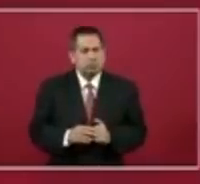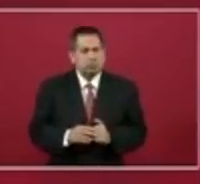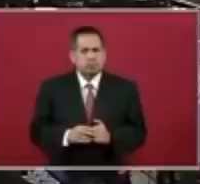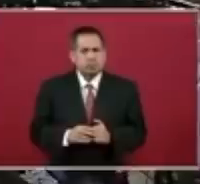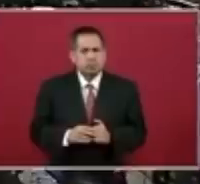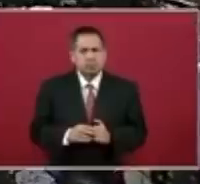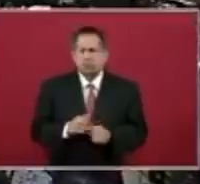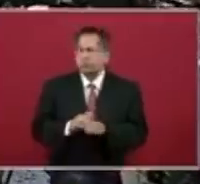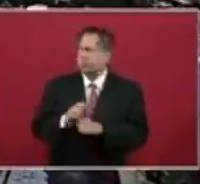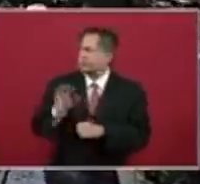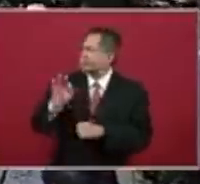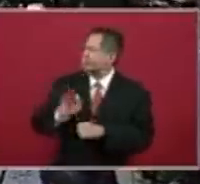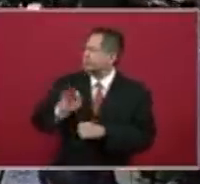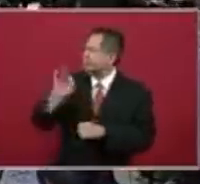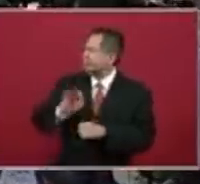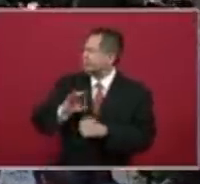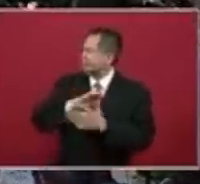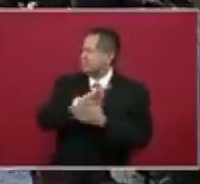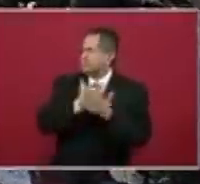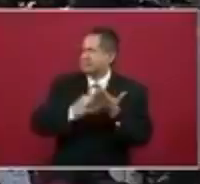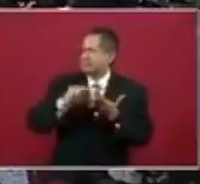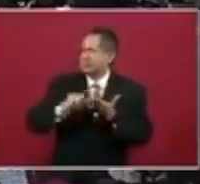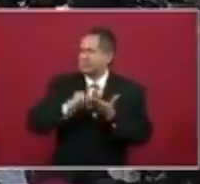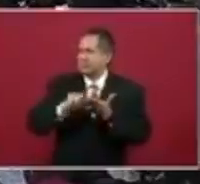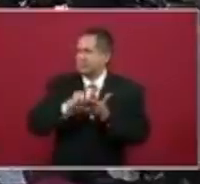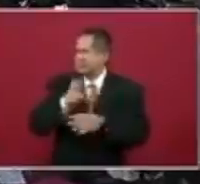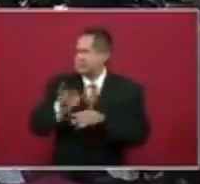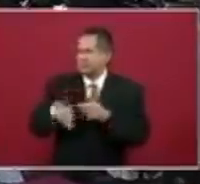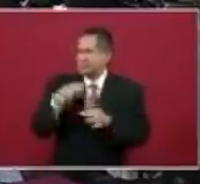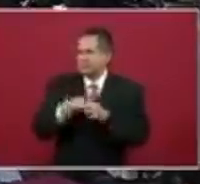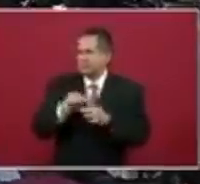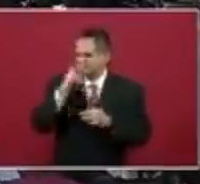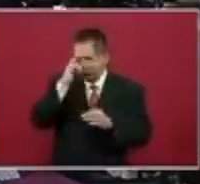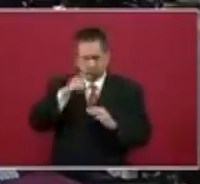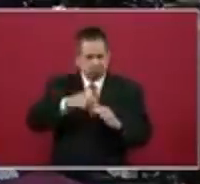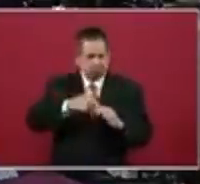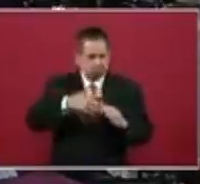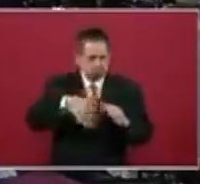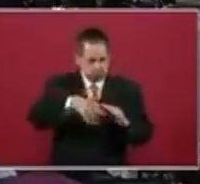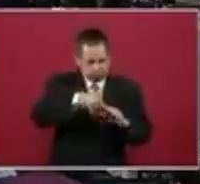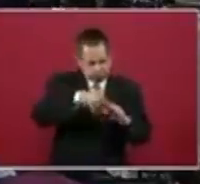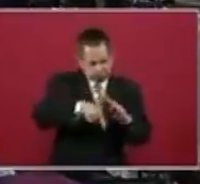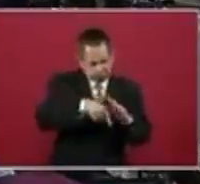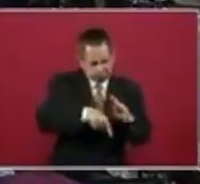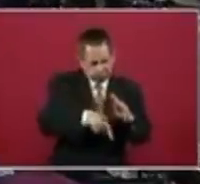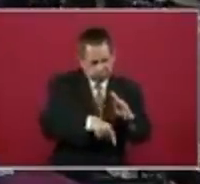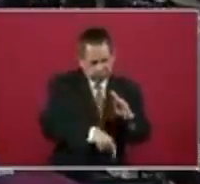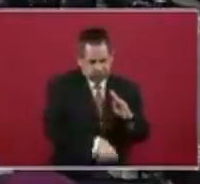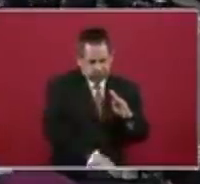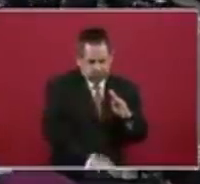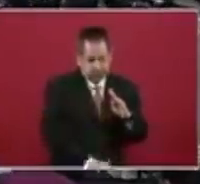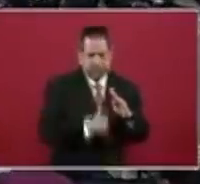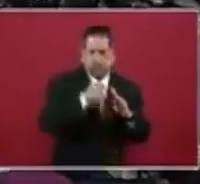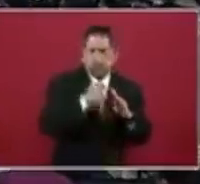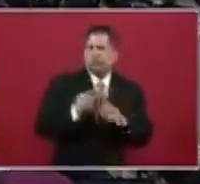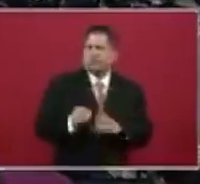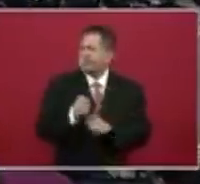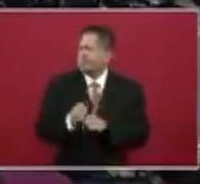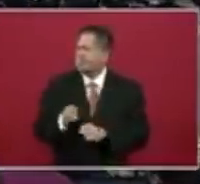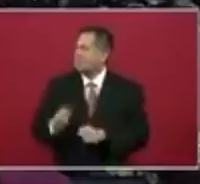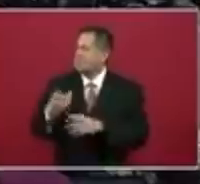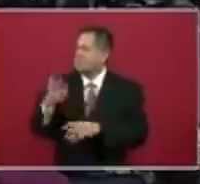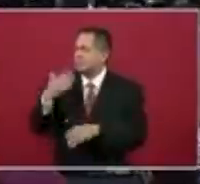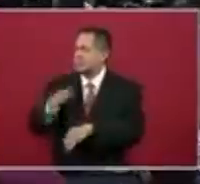¿qué porcentaje de contratos están firmados ya para explorar y perforar este año? A ver.